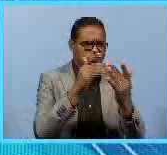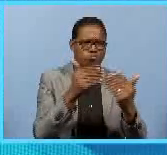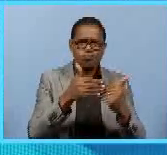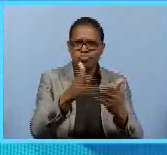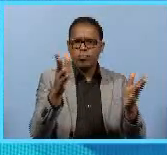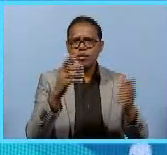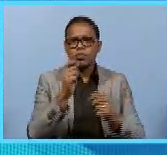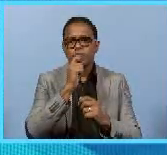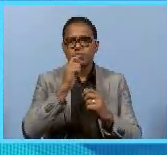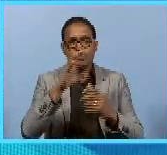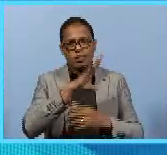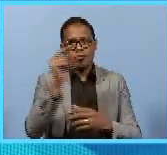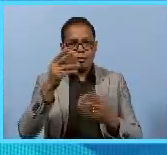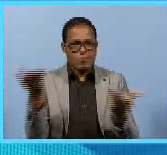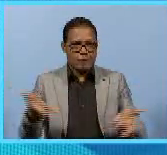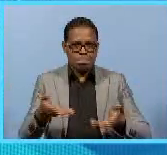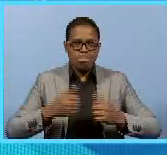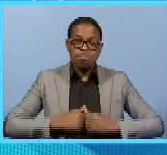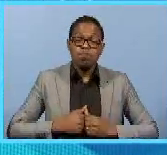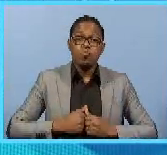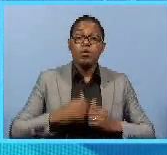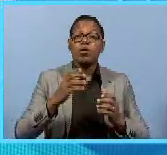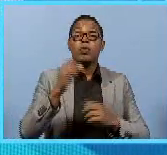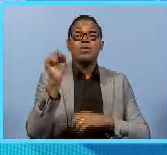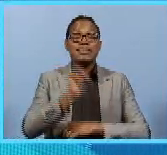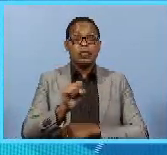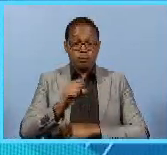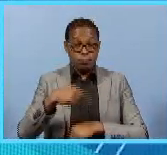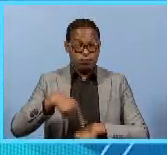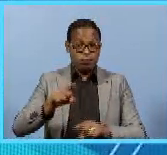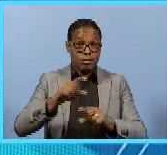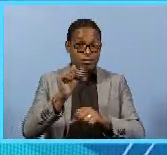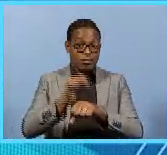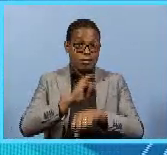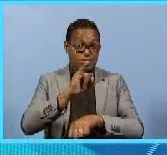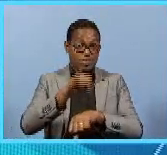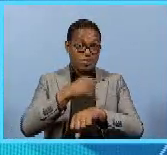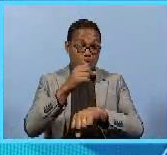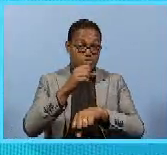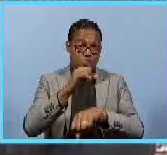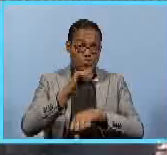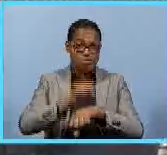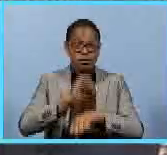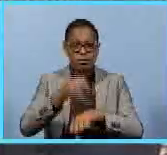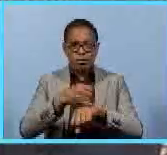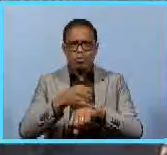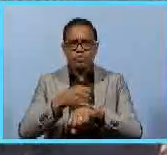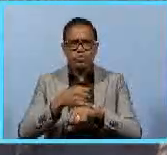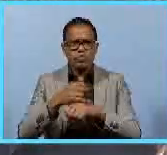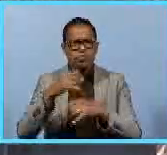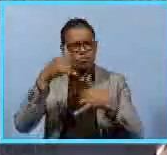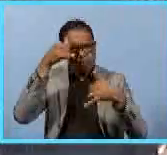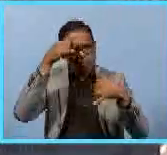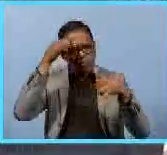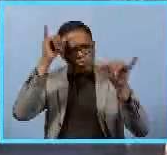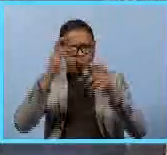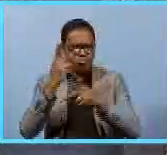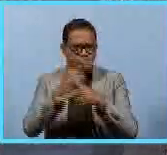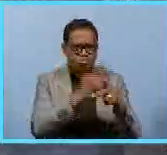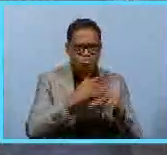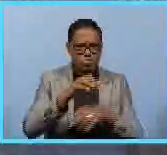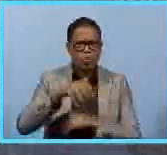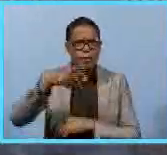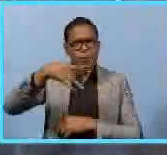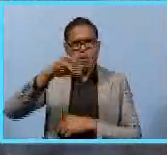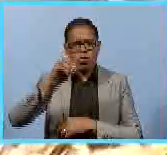nivel de central de noticias. Vamos al sur. Allí en San Juan, ganaderos de la comunidad Pedro Corto en esa demarcación denunciaron